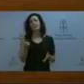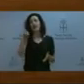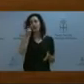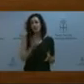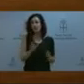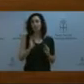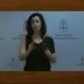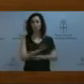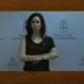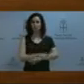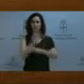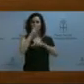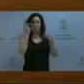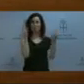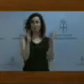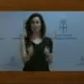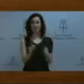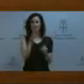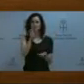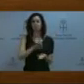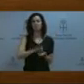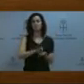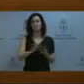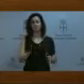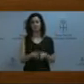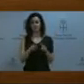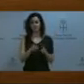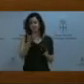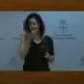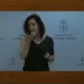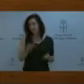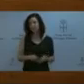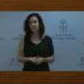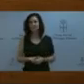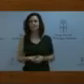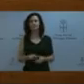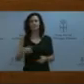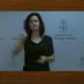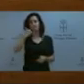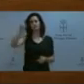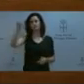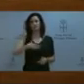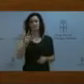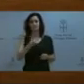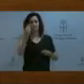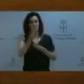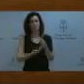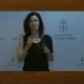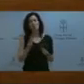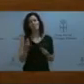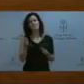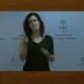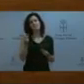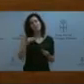Administración Pública de la que disponemos, a través de los servicios sociales, por ejemplo, y como esta idea seguro que se podrían plantear muchas más,